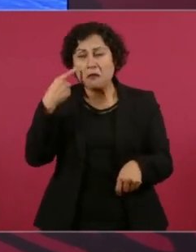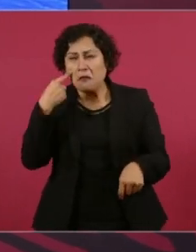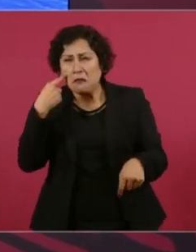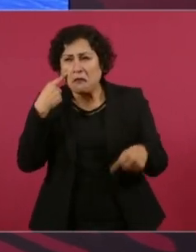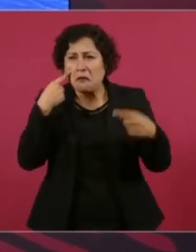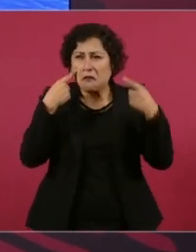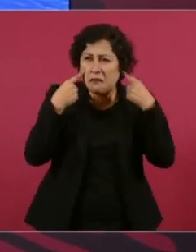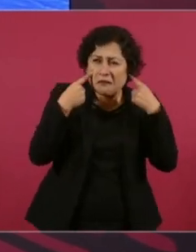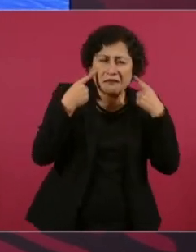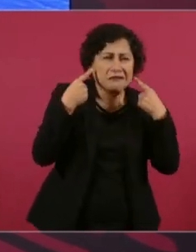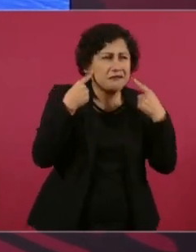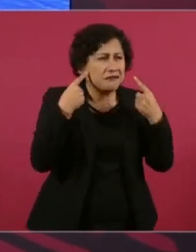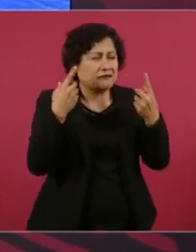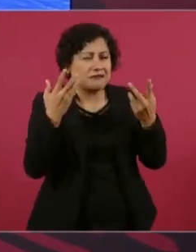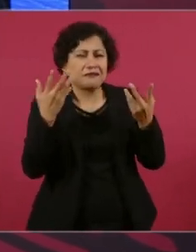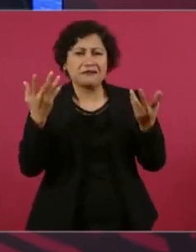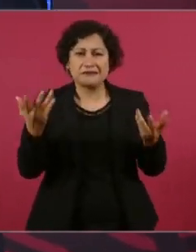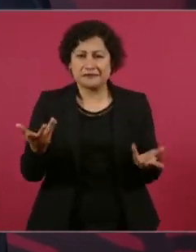algunos se